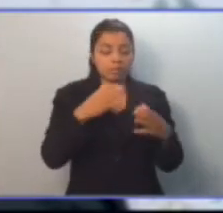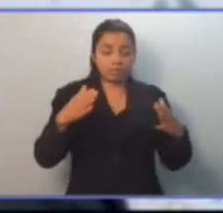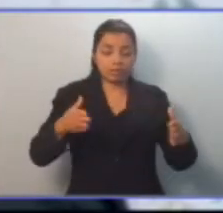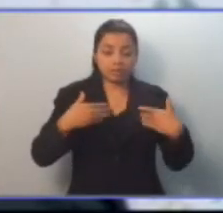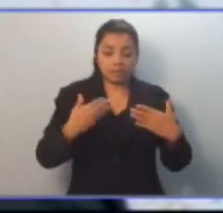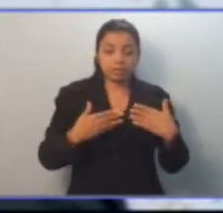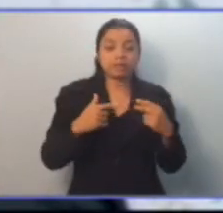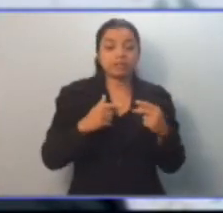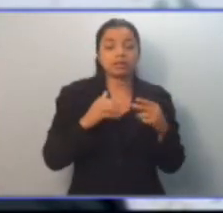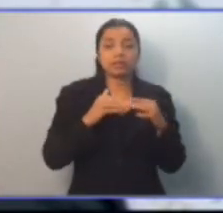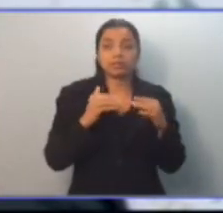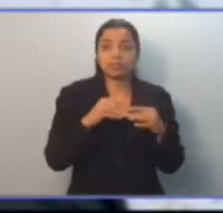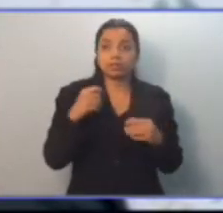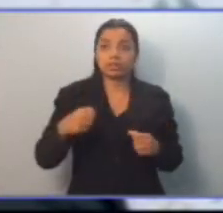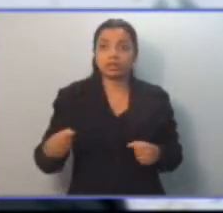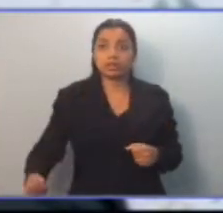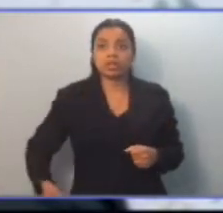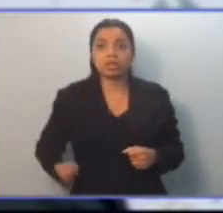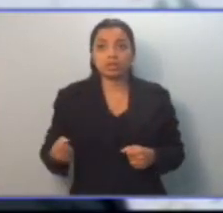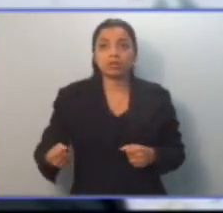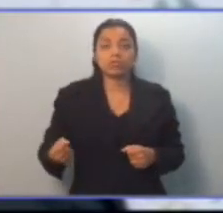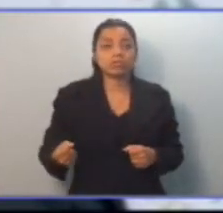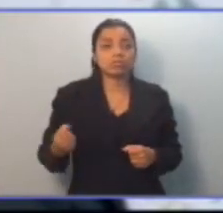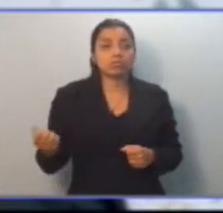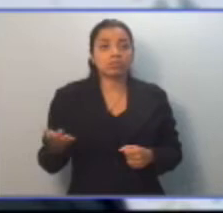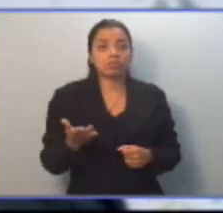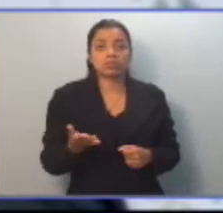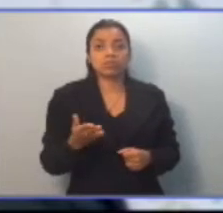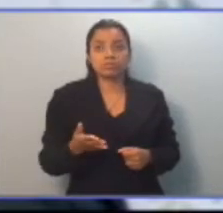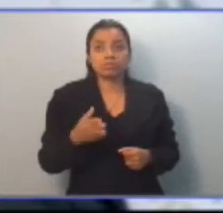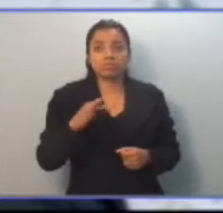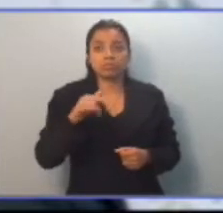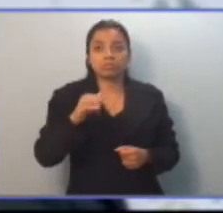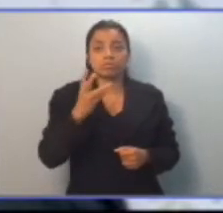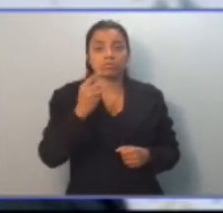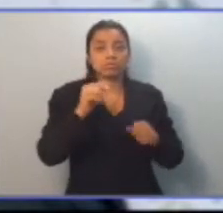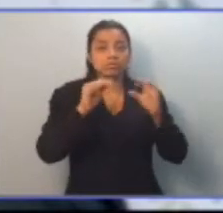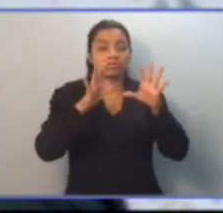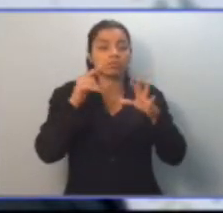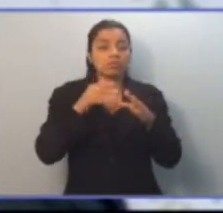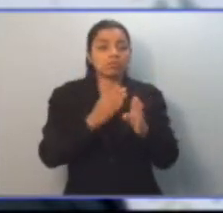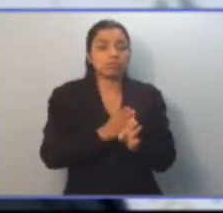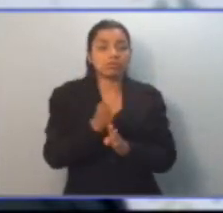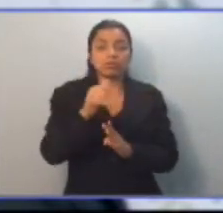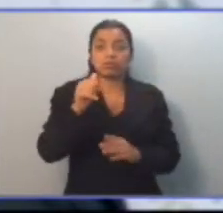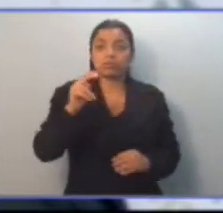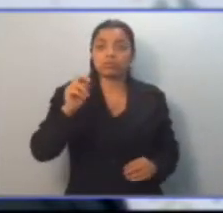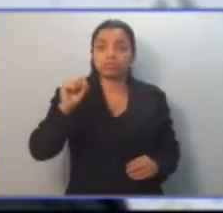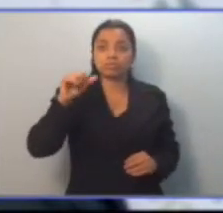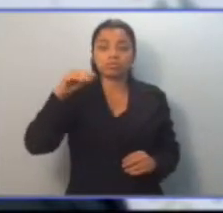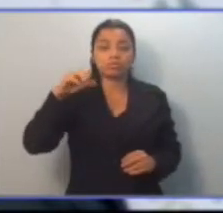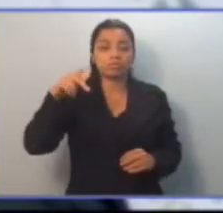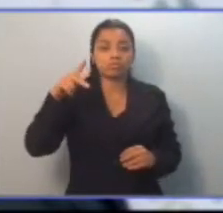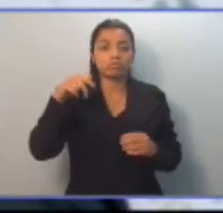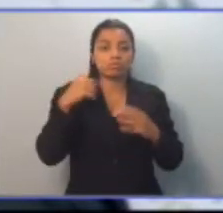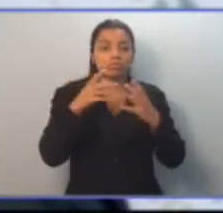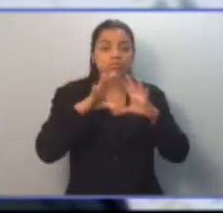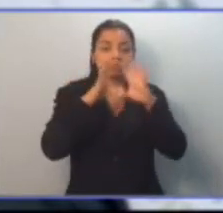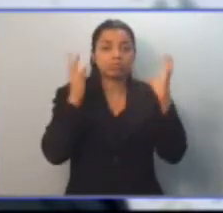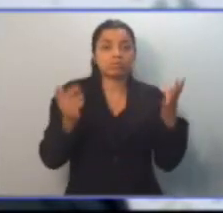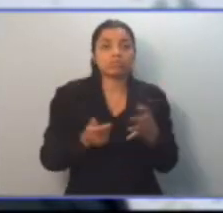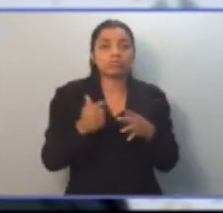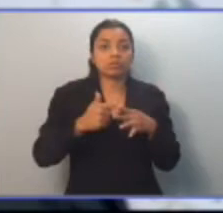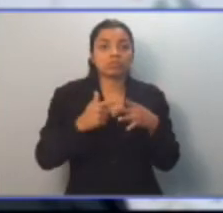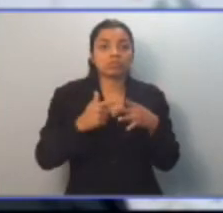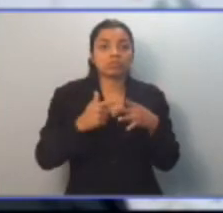de ILEA, que fui de los alumnos sobresalientes del LEM 10 de la Academia Internacional para Aplicadores de la Ley, en donde